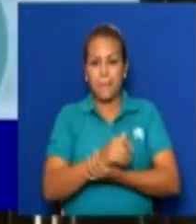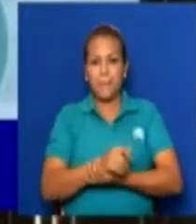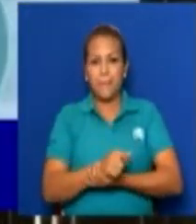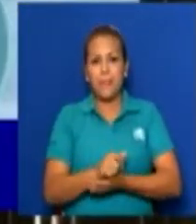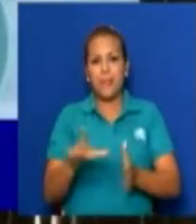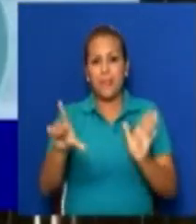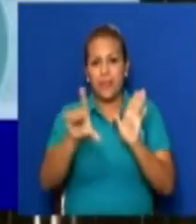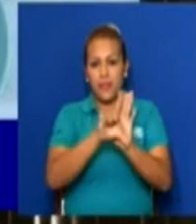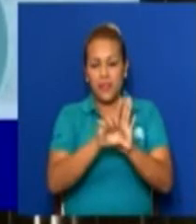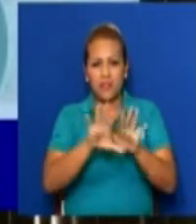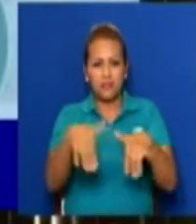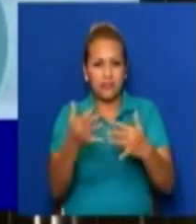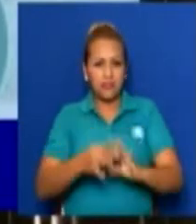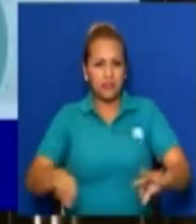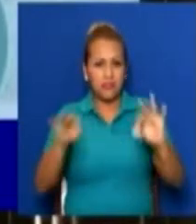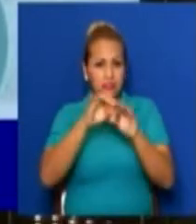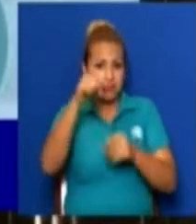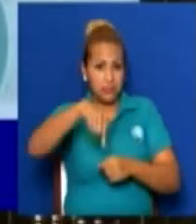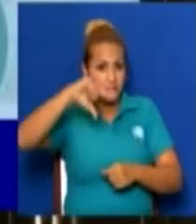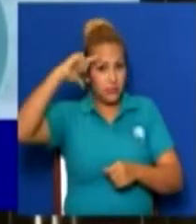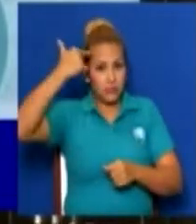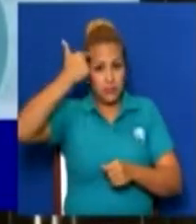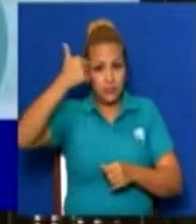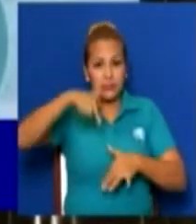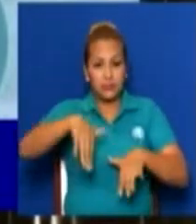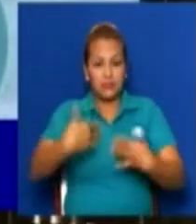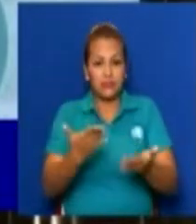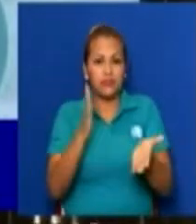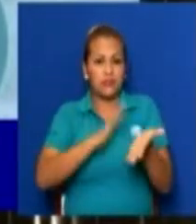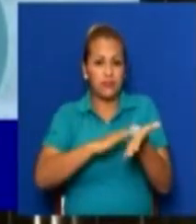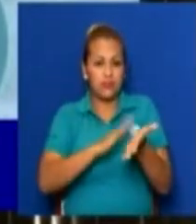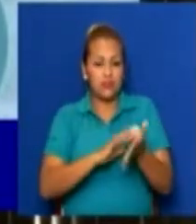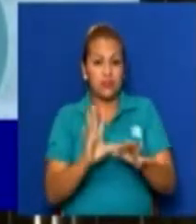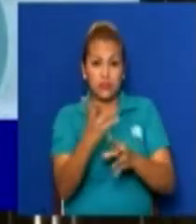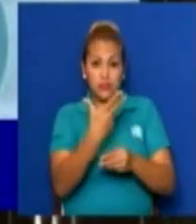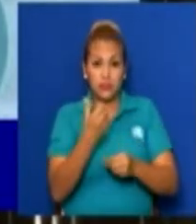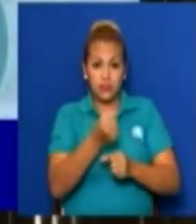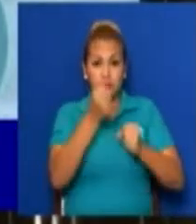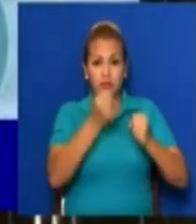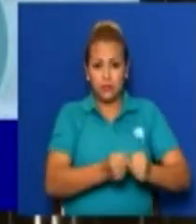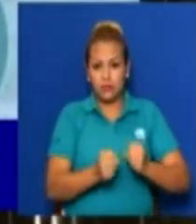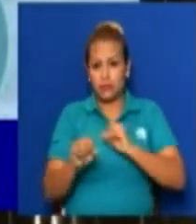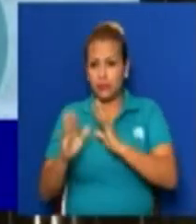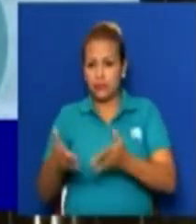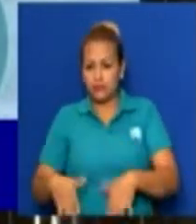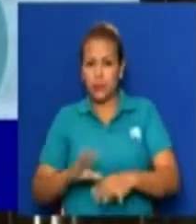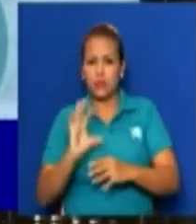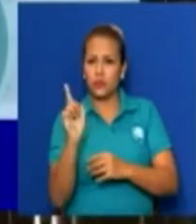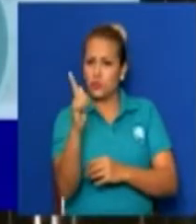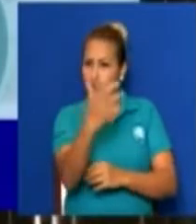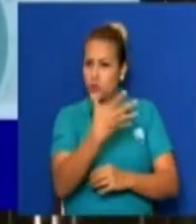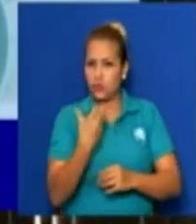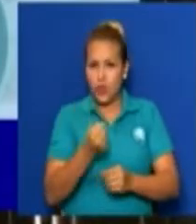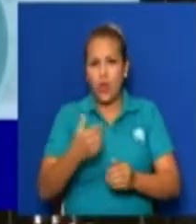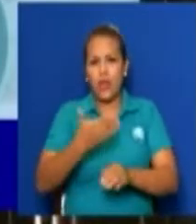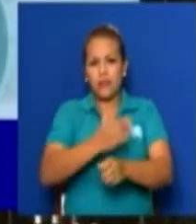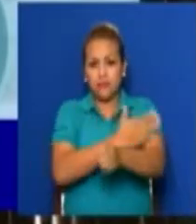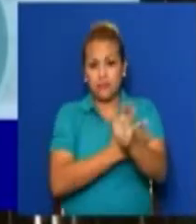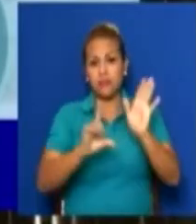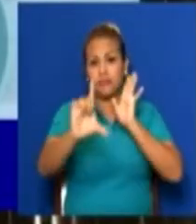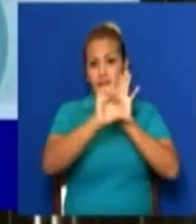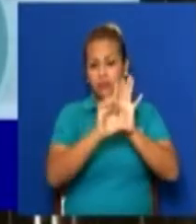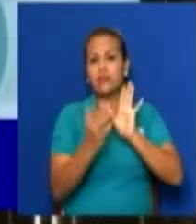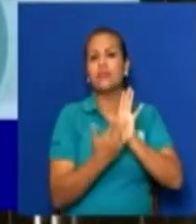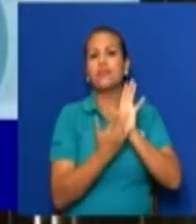Ley Suprema de la Nación establece que todas las personas somos iguales ante la ley.